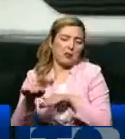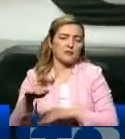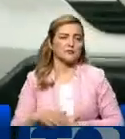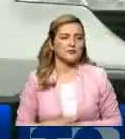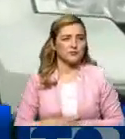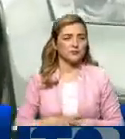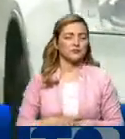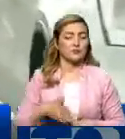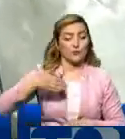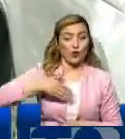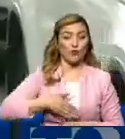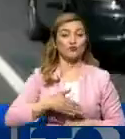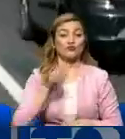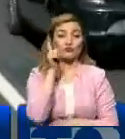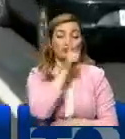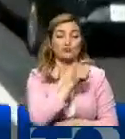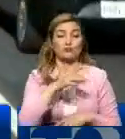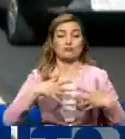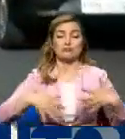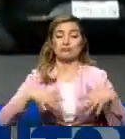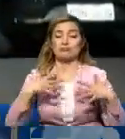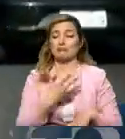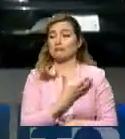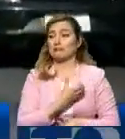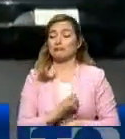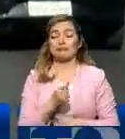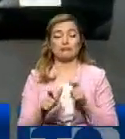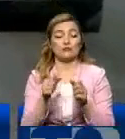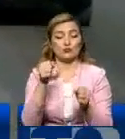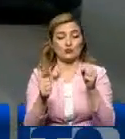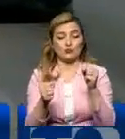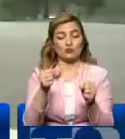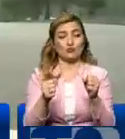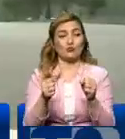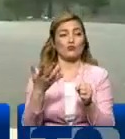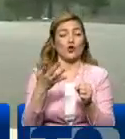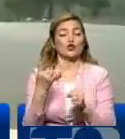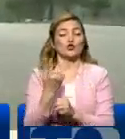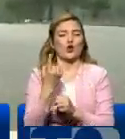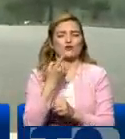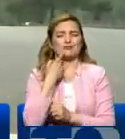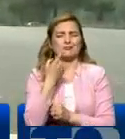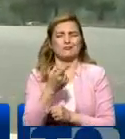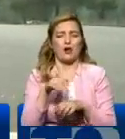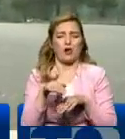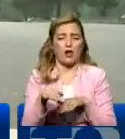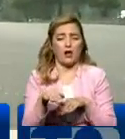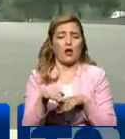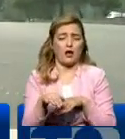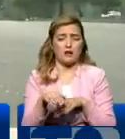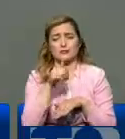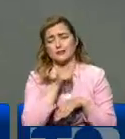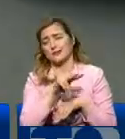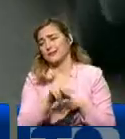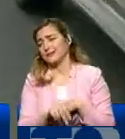Transitar por la avenida Simón Bolívar se ha convertido en un verdadero suplicio para los conductores que viajan solos. Aseguran que el tráfico es